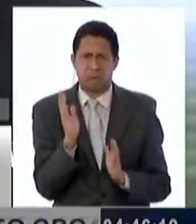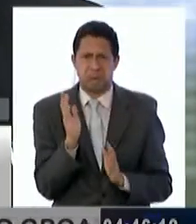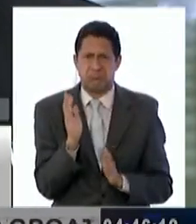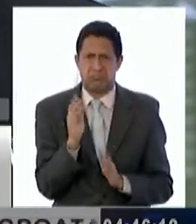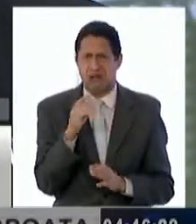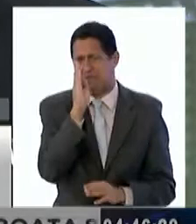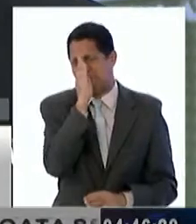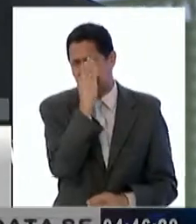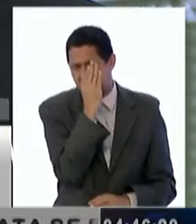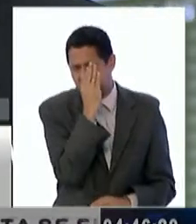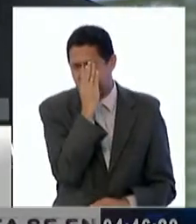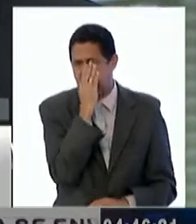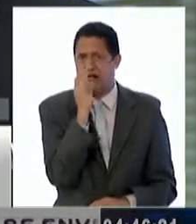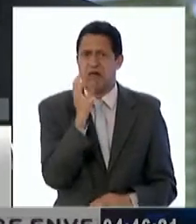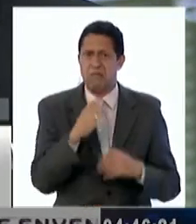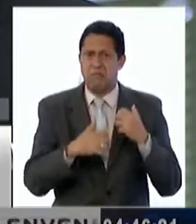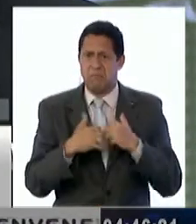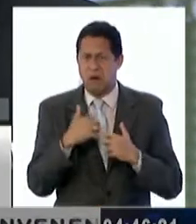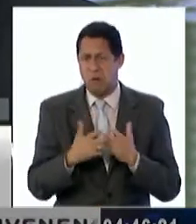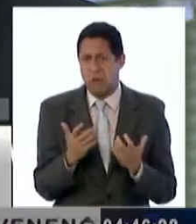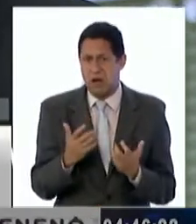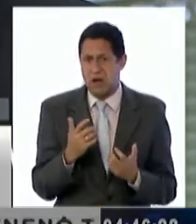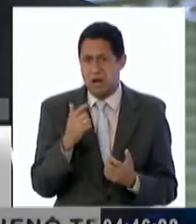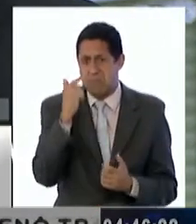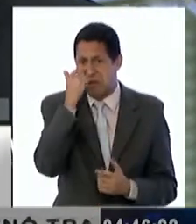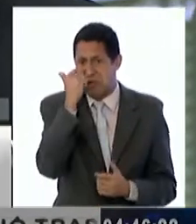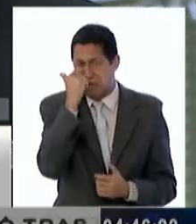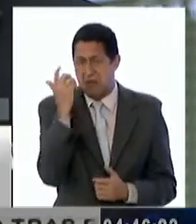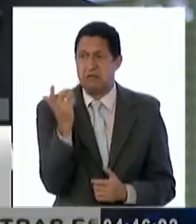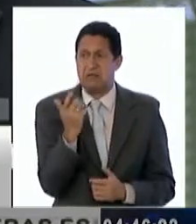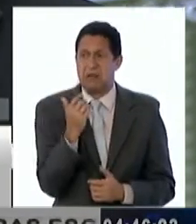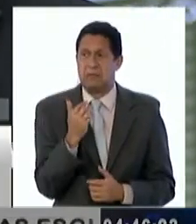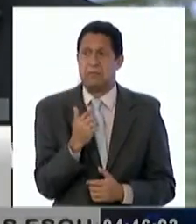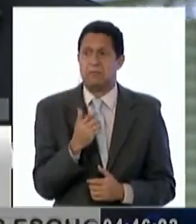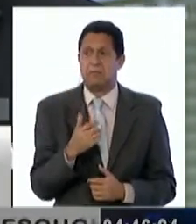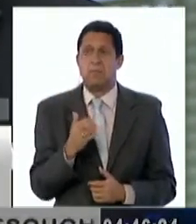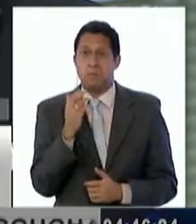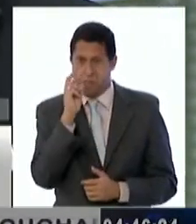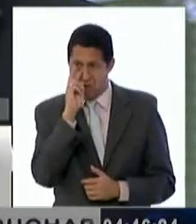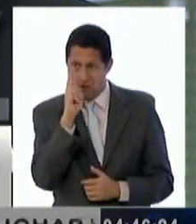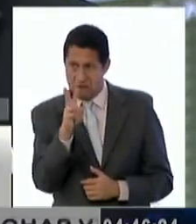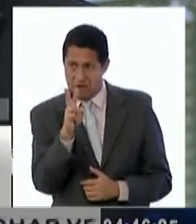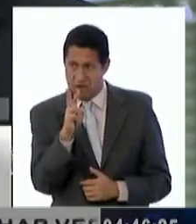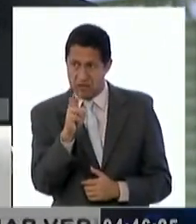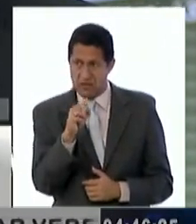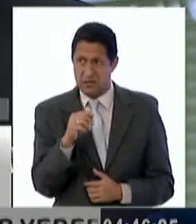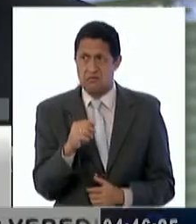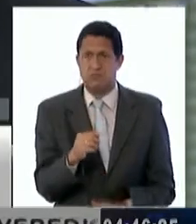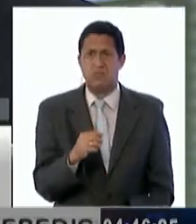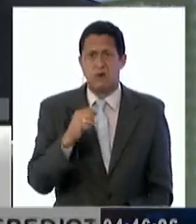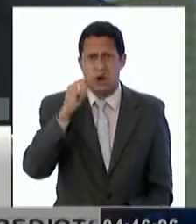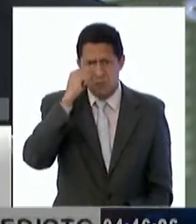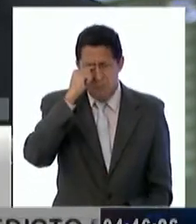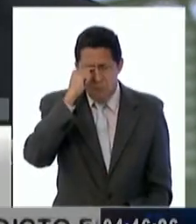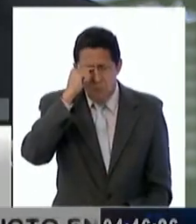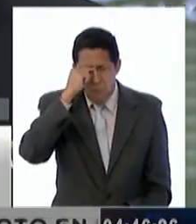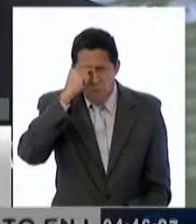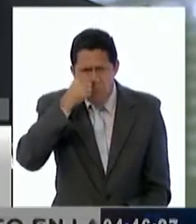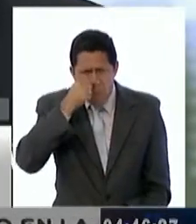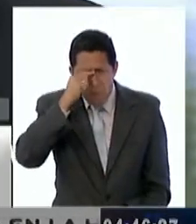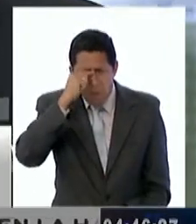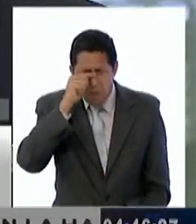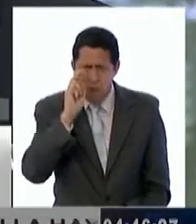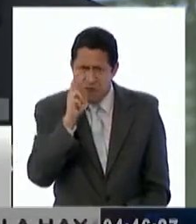asimetrías deformidades a nivel del septum nasal que pueden exteriorizar se pueden producir sillas de montar e